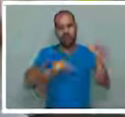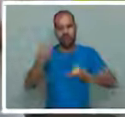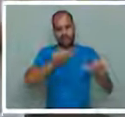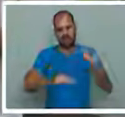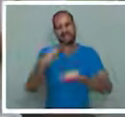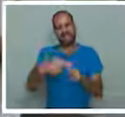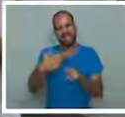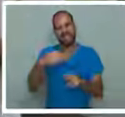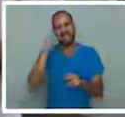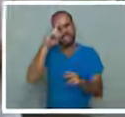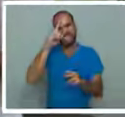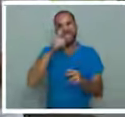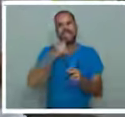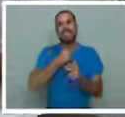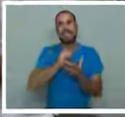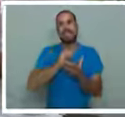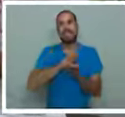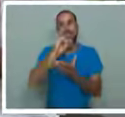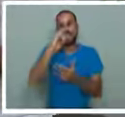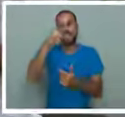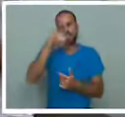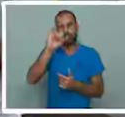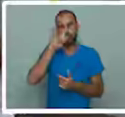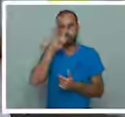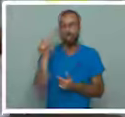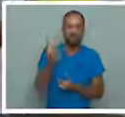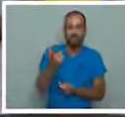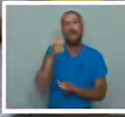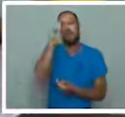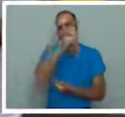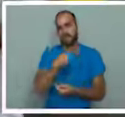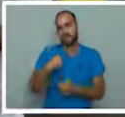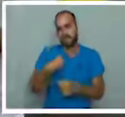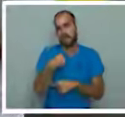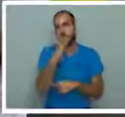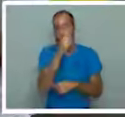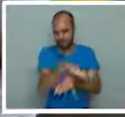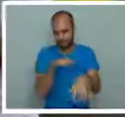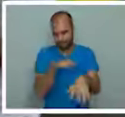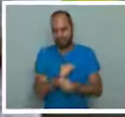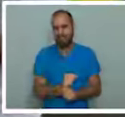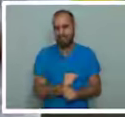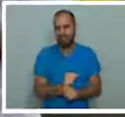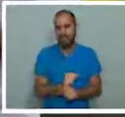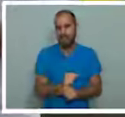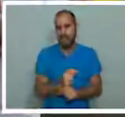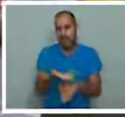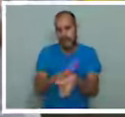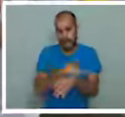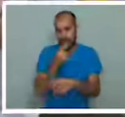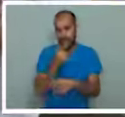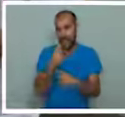veterinaria y con quien es un gusto compensa ya estábamos compensando antes de hacer la entrevista y cuando te reitero el agradecimiento por recibirnos aquí